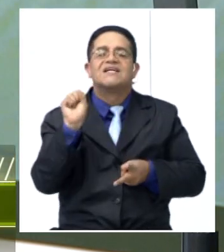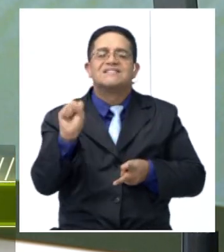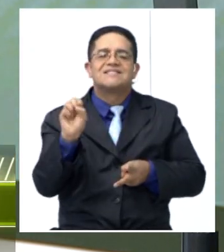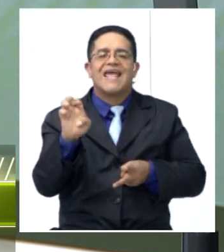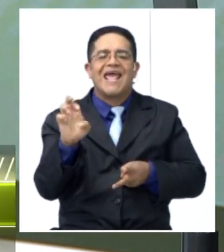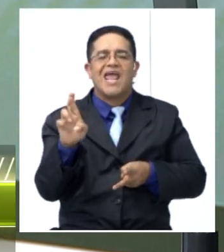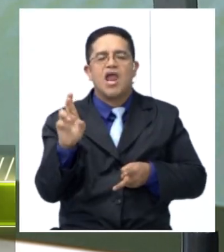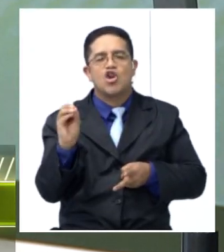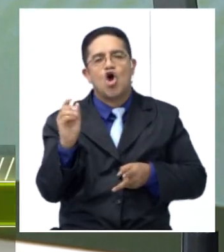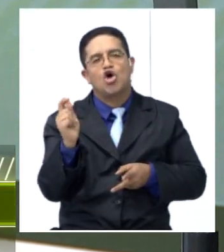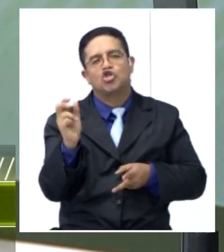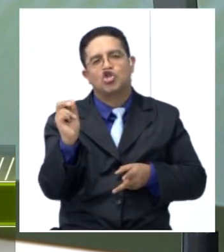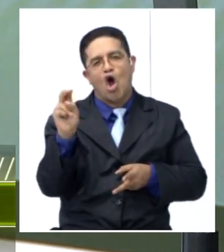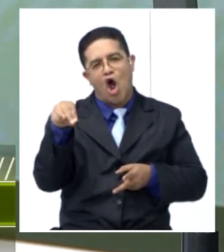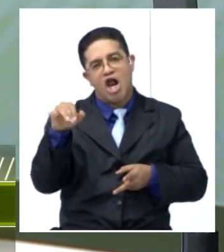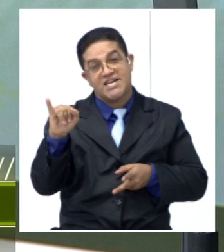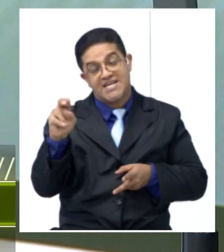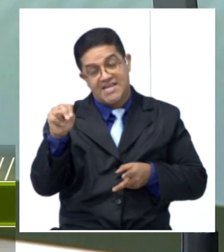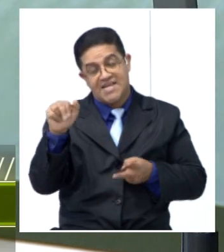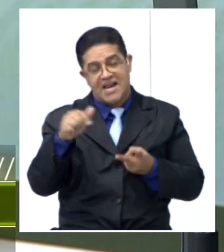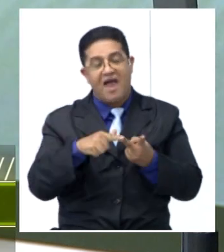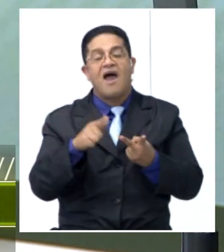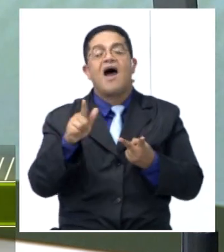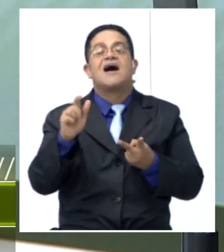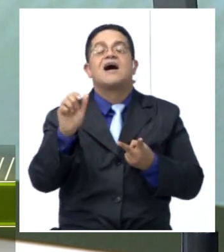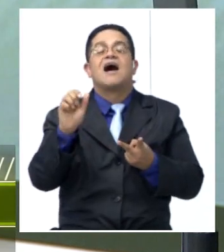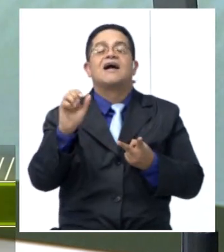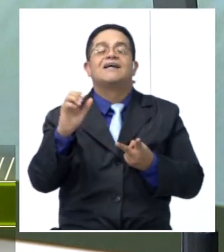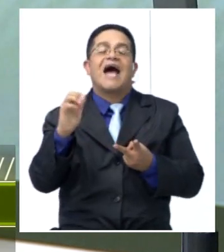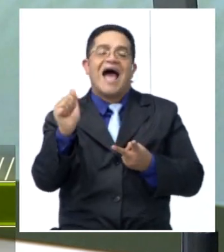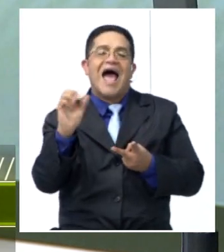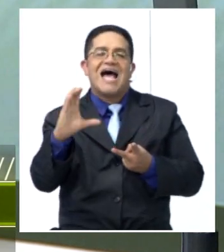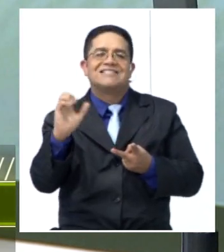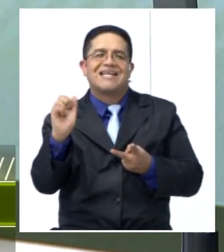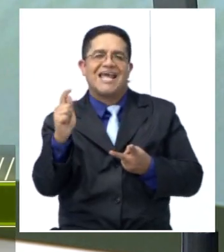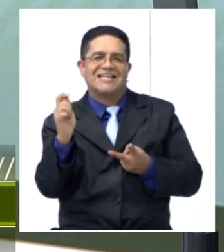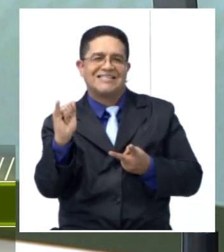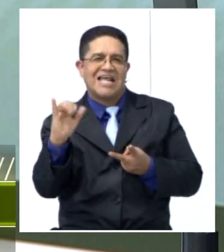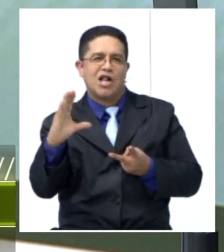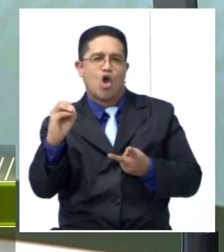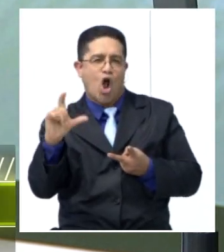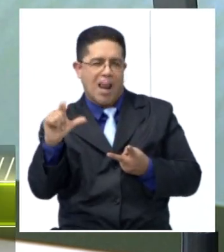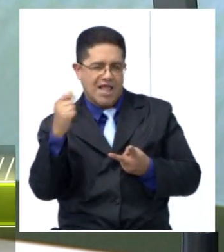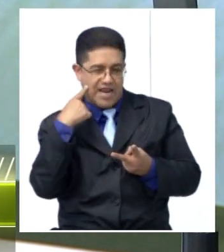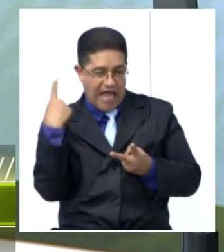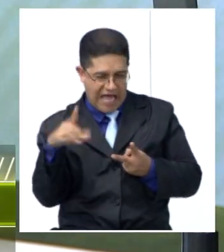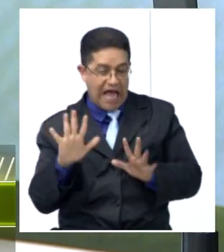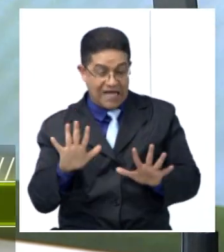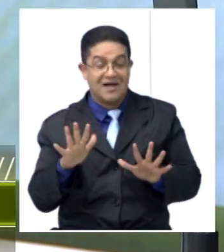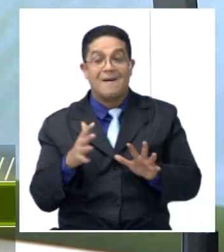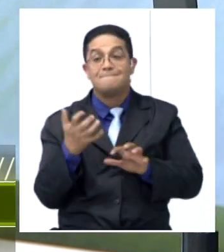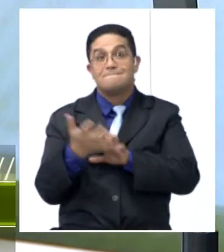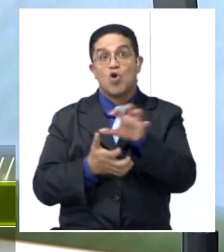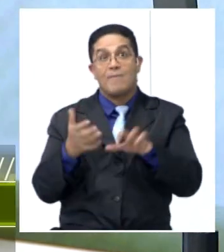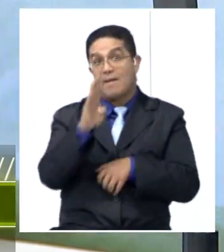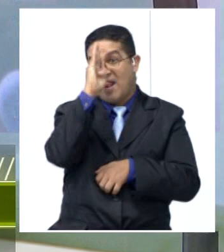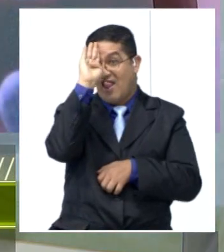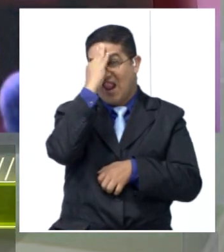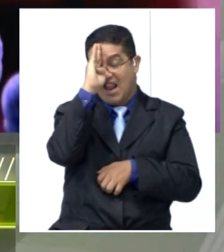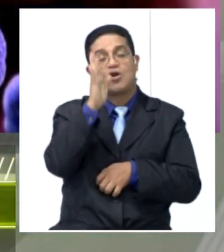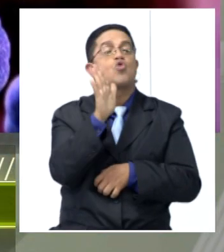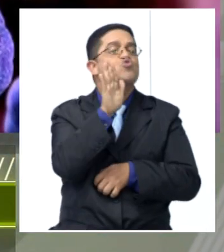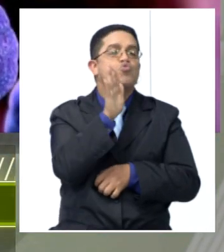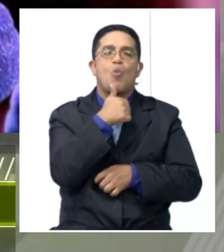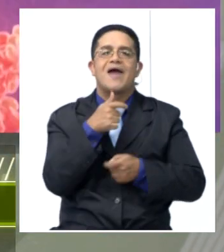noradrenalina, dopamina, acetilcolina, sustancia P, glutamato. ¿Qué ocurre? Que en el trastorno bipolar se pierde el control sobre